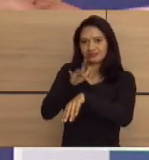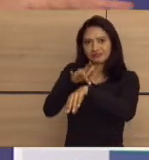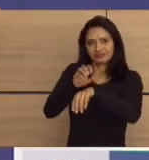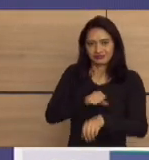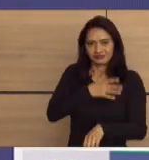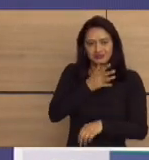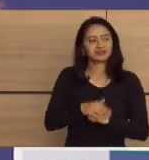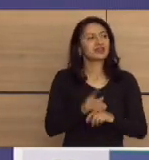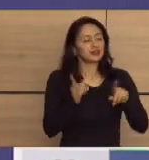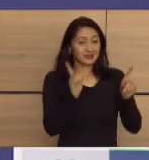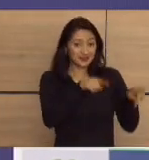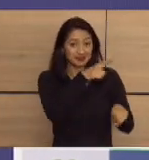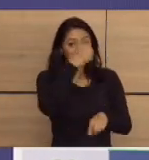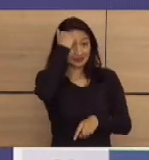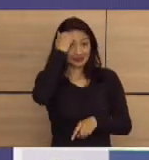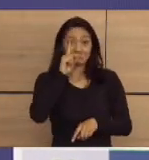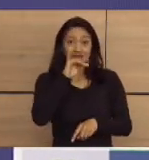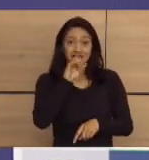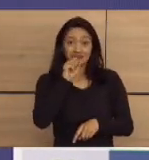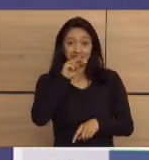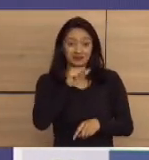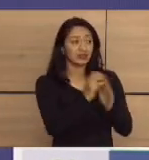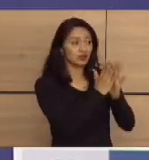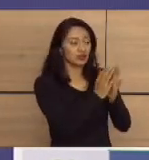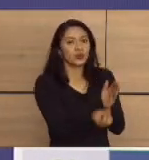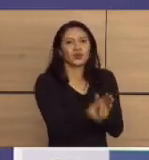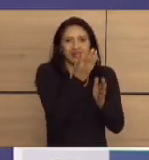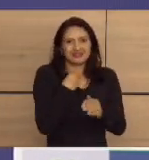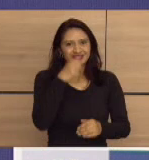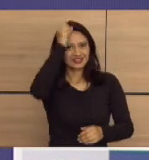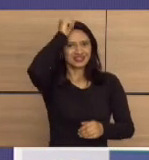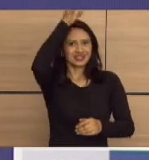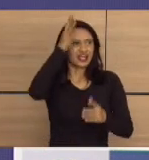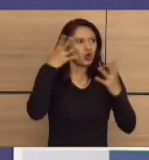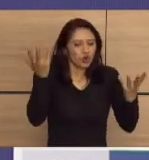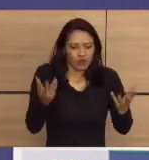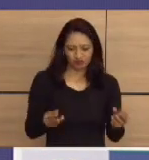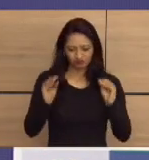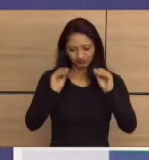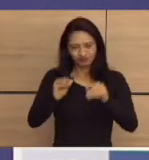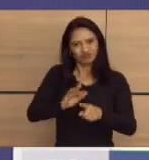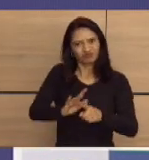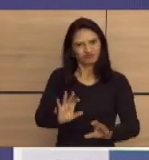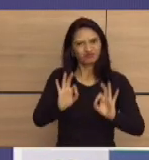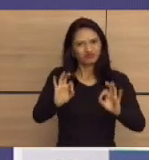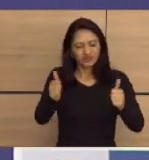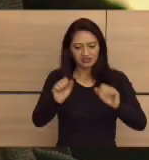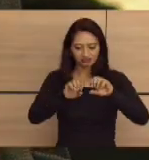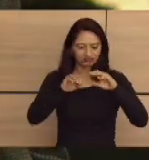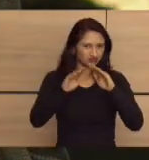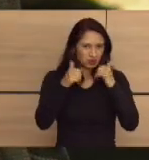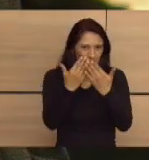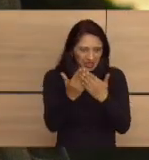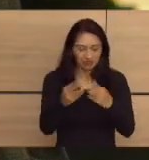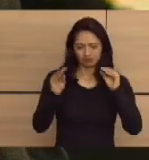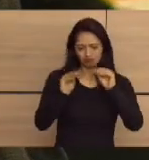Diana con respecto a las nuevas didácticas, a cómo acompañamos de nuevas prácticas en aula este proceso de enseñanza